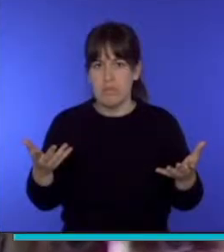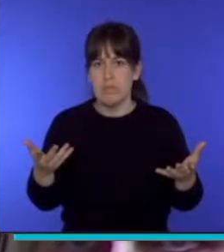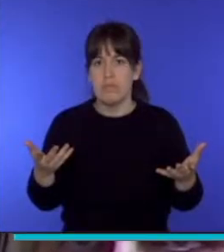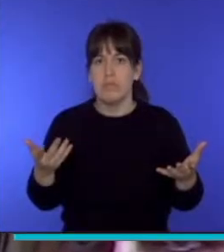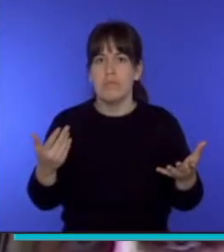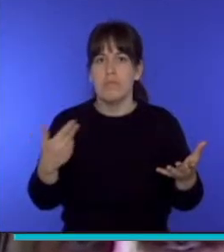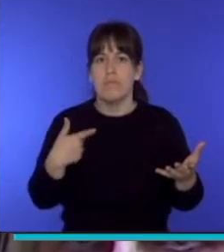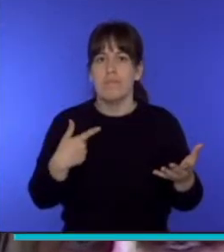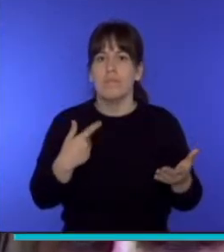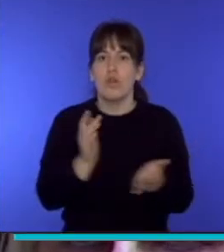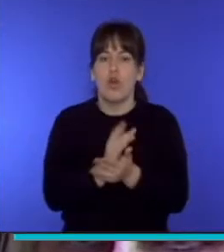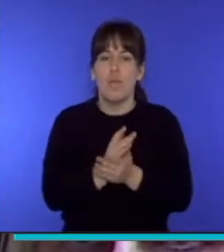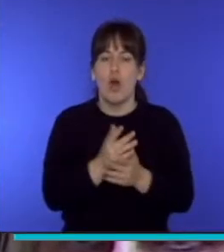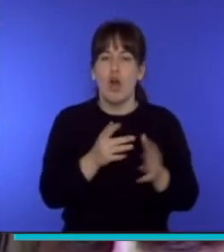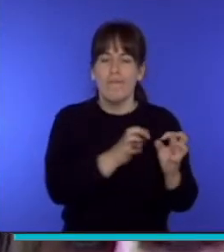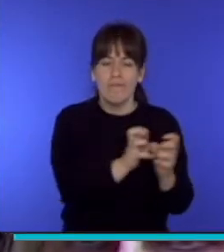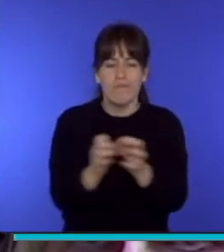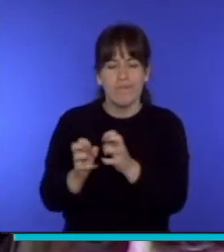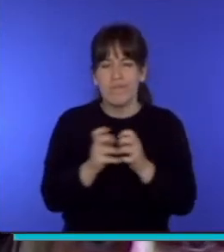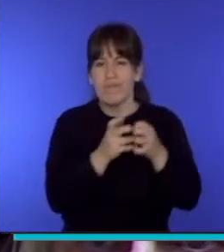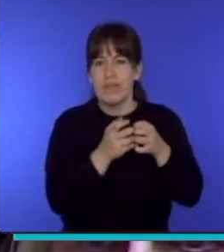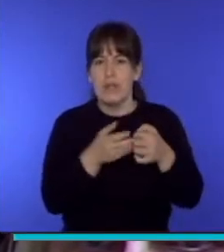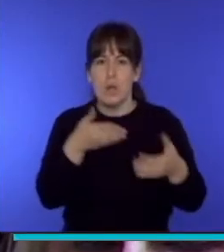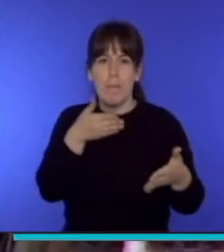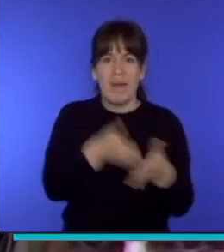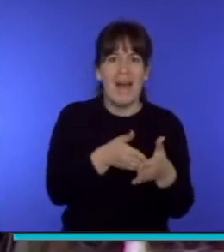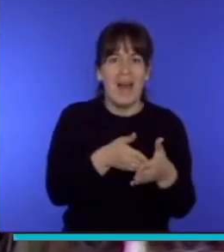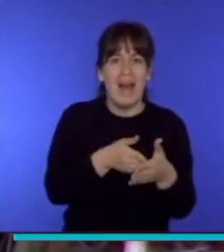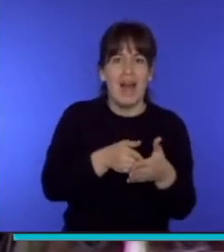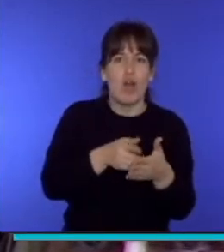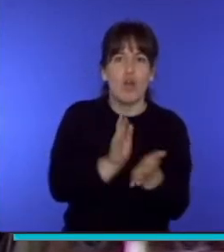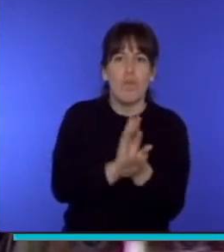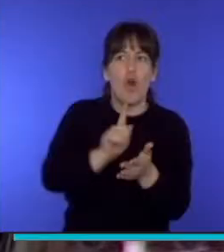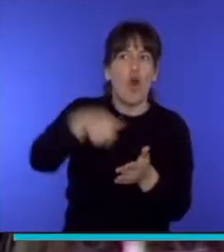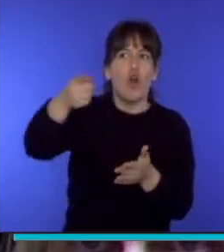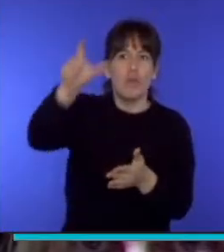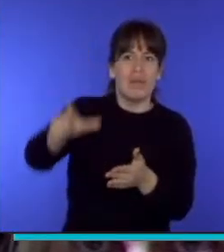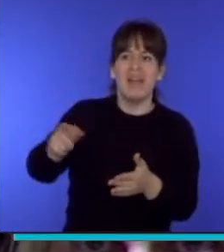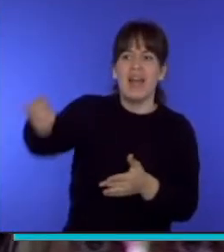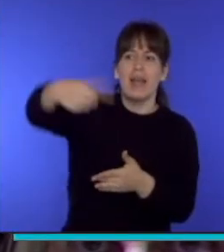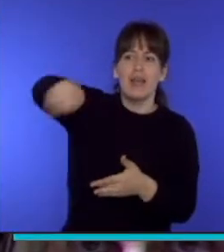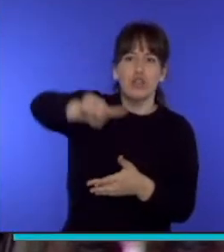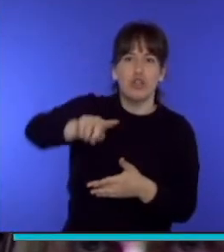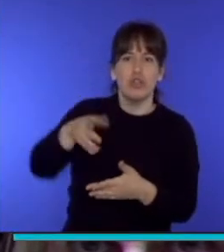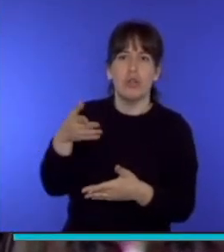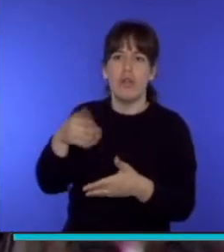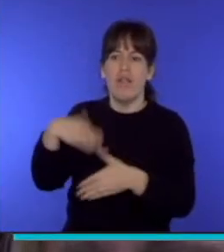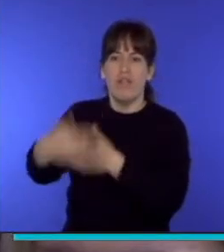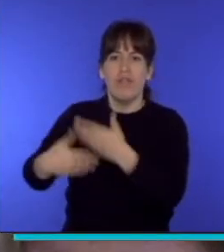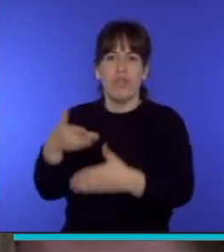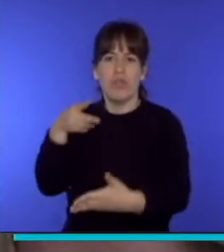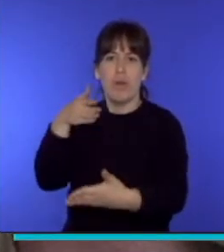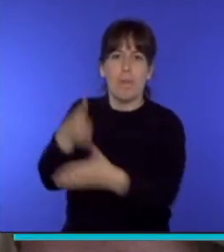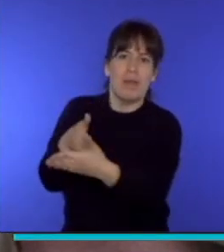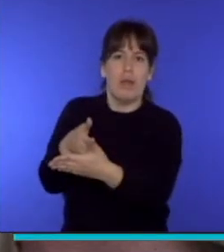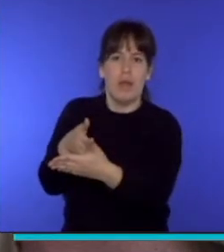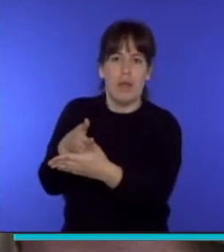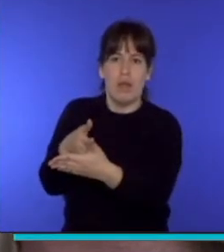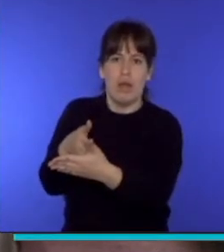trabaron el tratamiento en tercera persona. Trabaron el tratamiento.